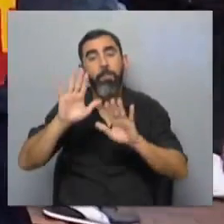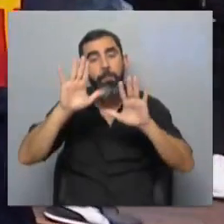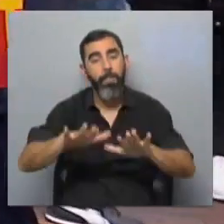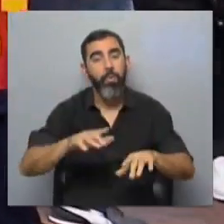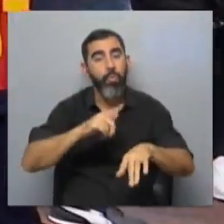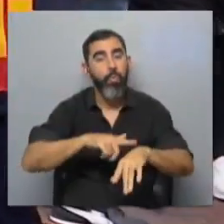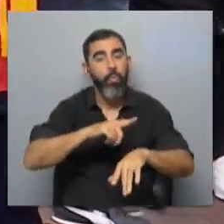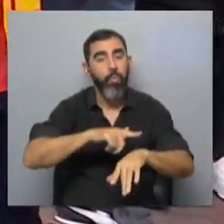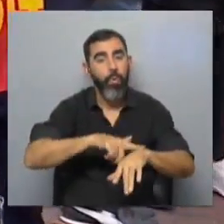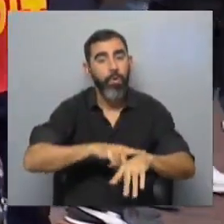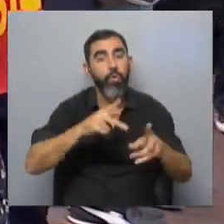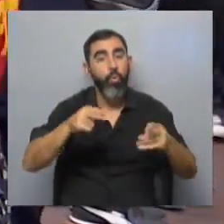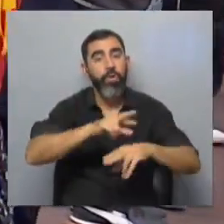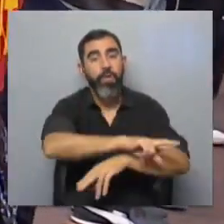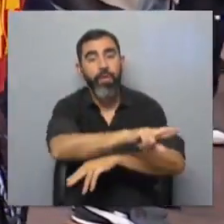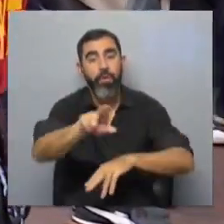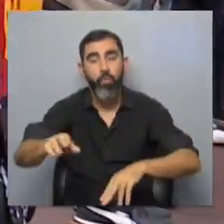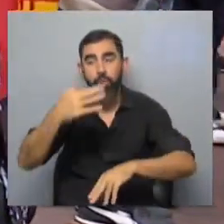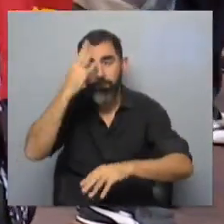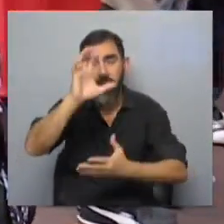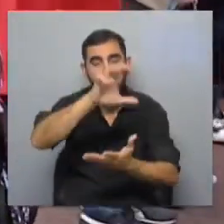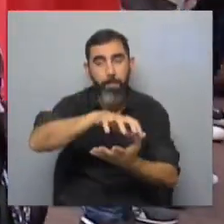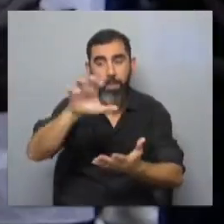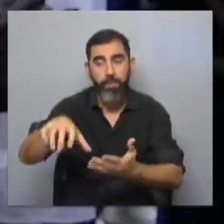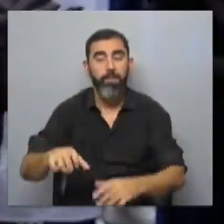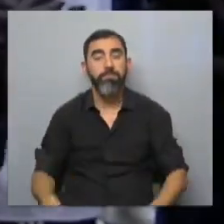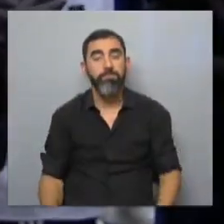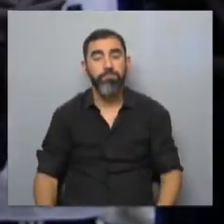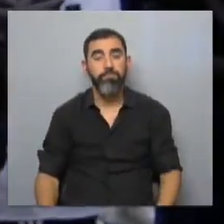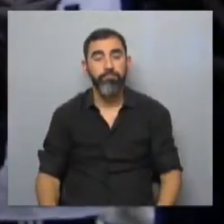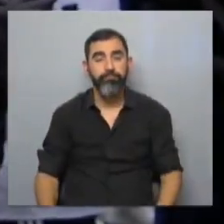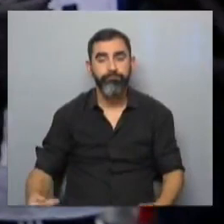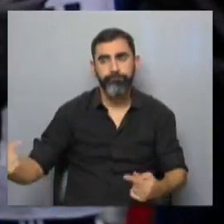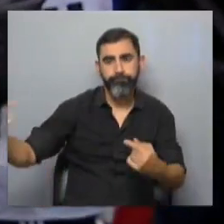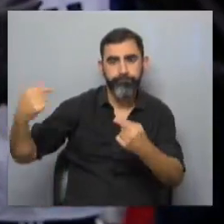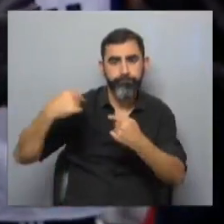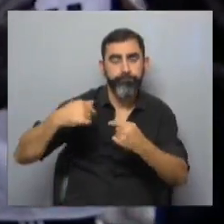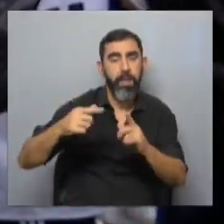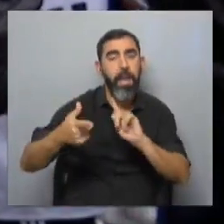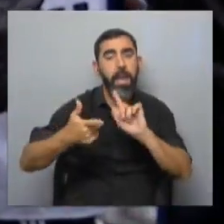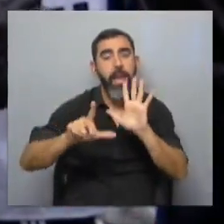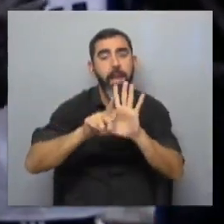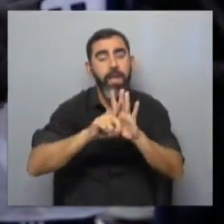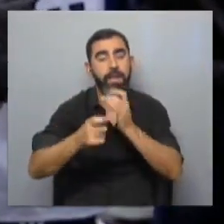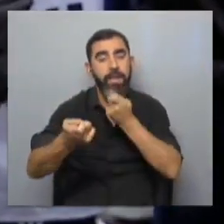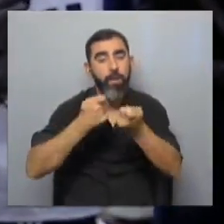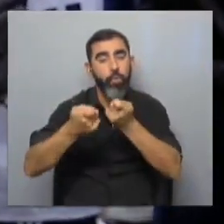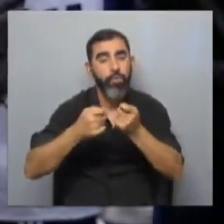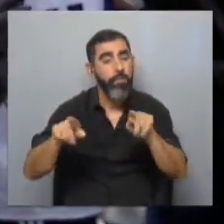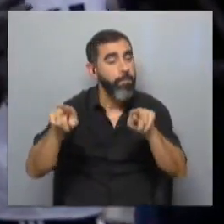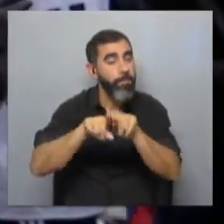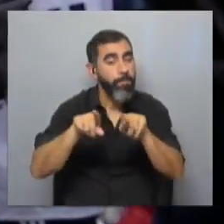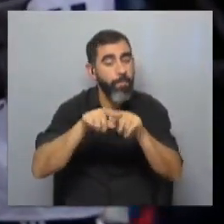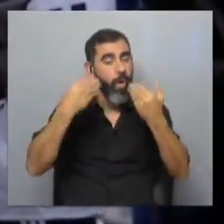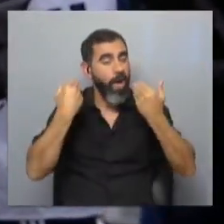por turnos y corte de rutas frente a las plantas. El propio ataque que estamos viviendo a la ley de negociación colectiva, que va de la mano con